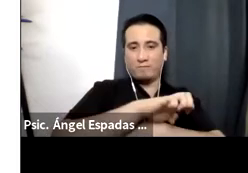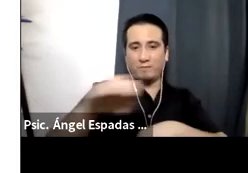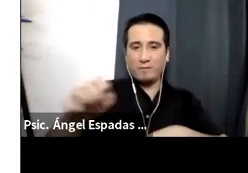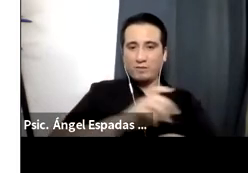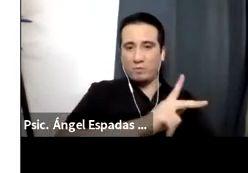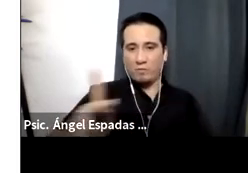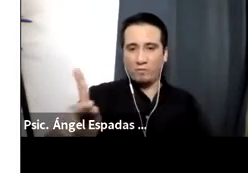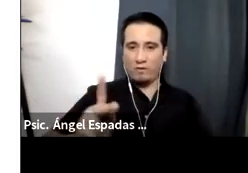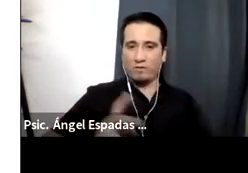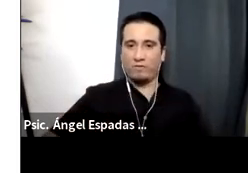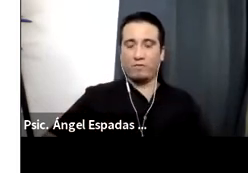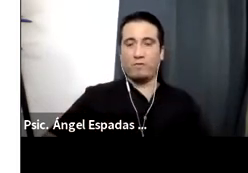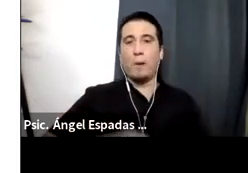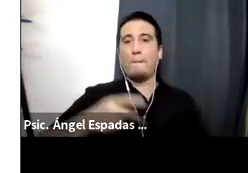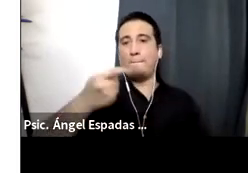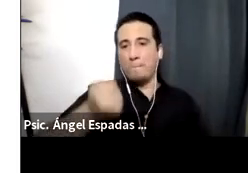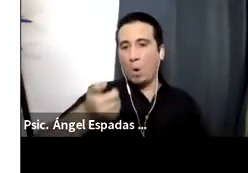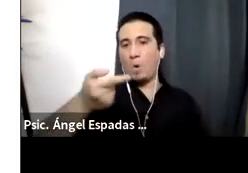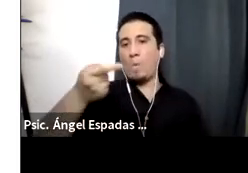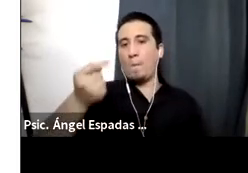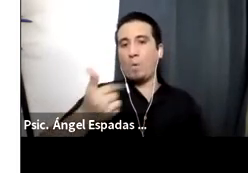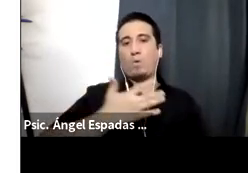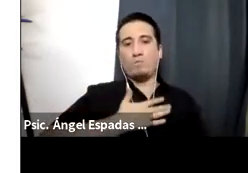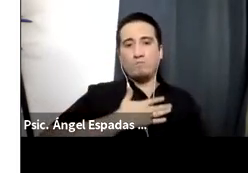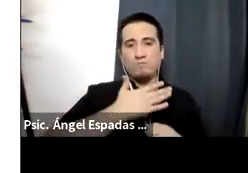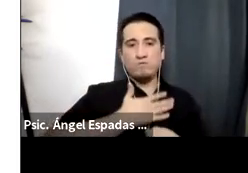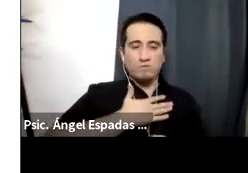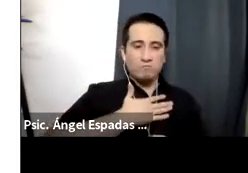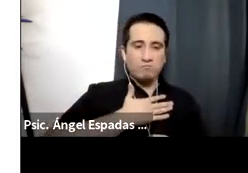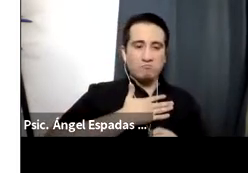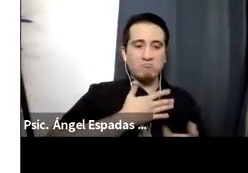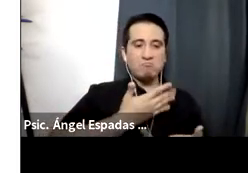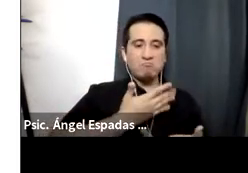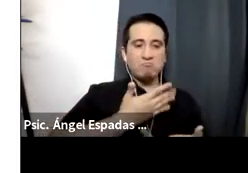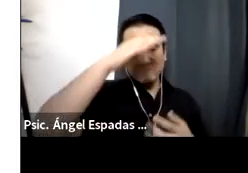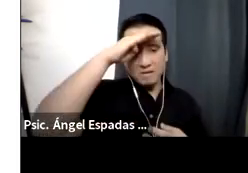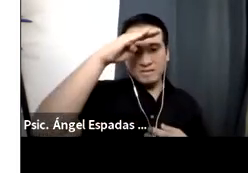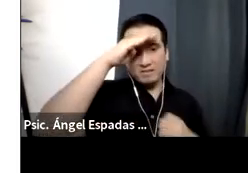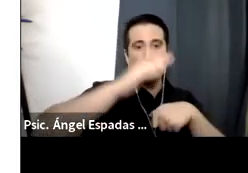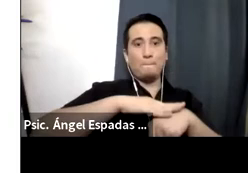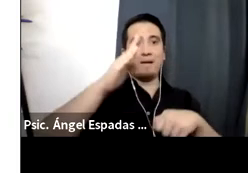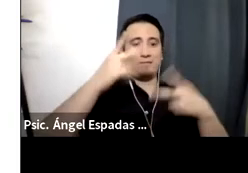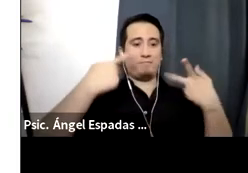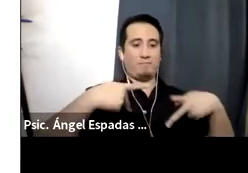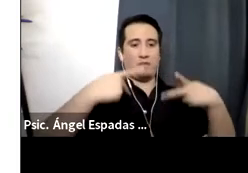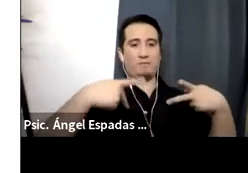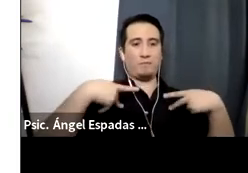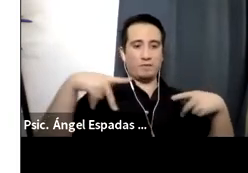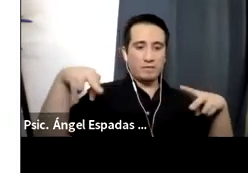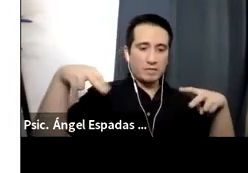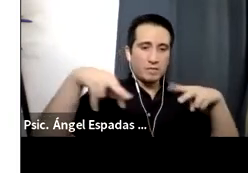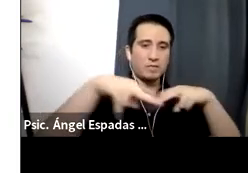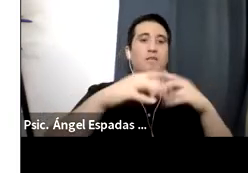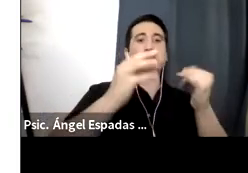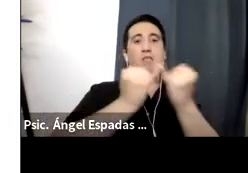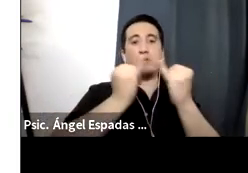Esto es que poco a poco voy a ir dándole prioridad al peatón y al ciclista o a